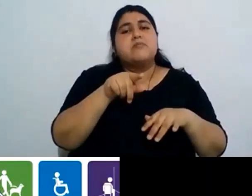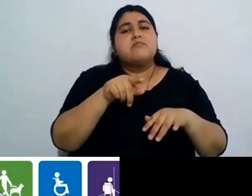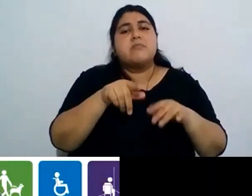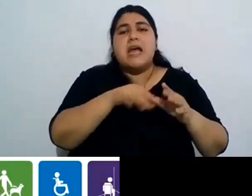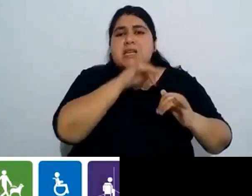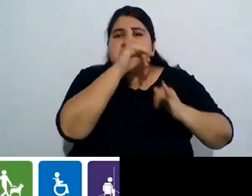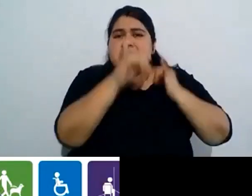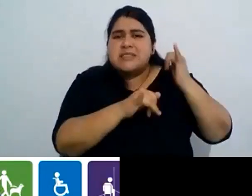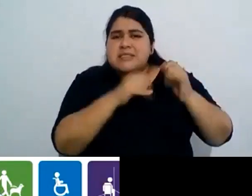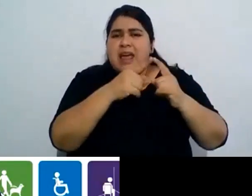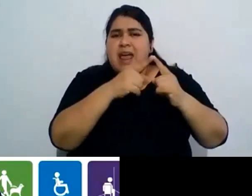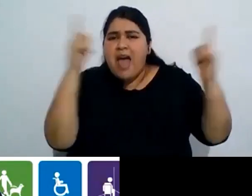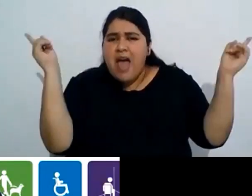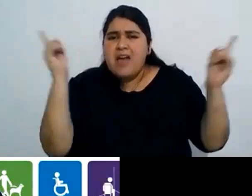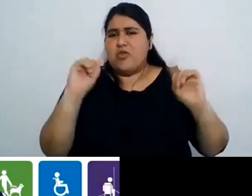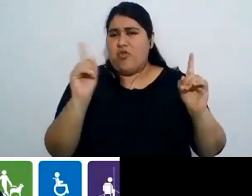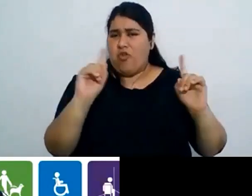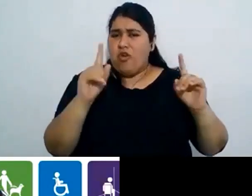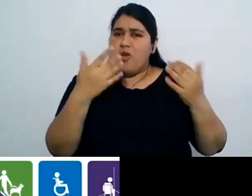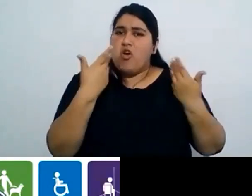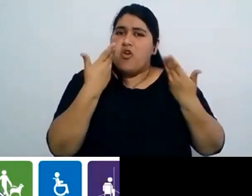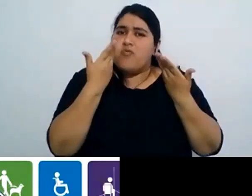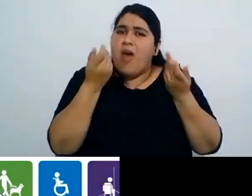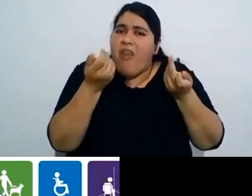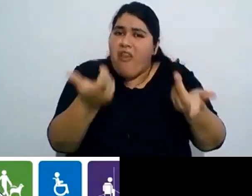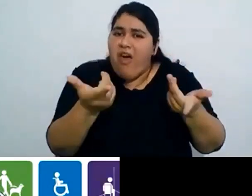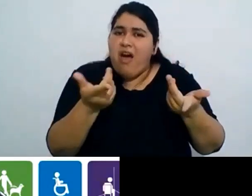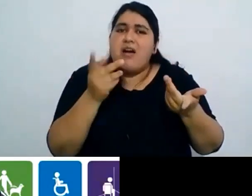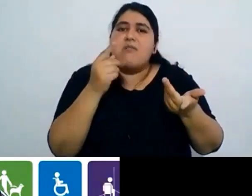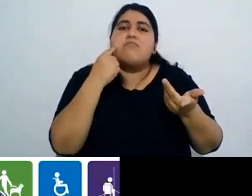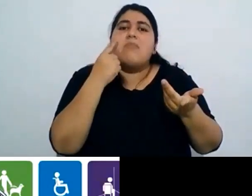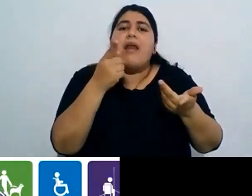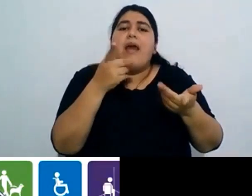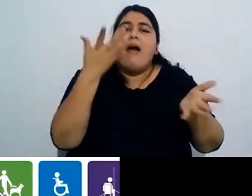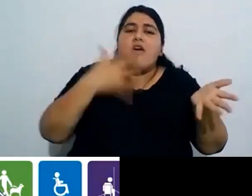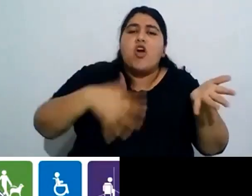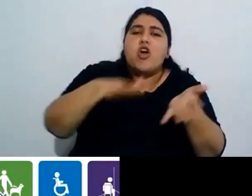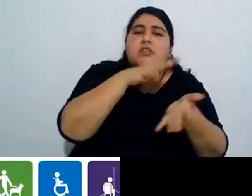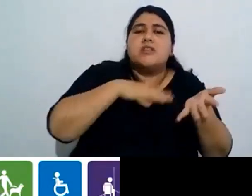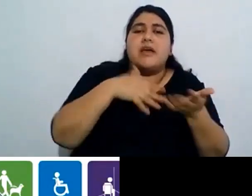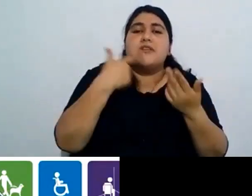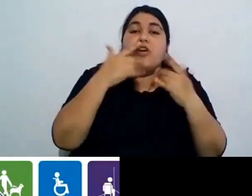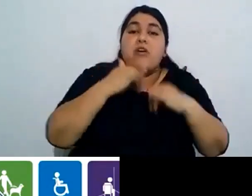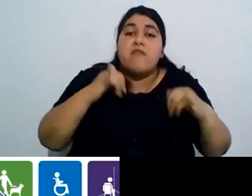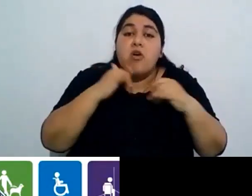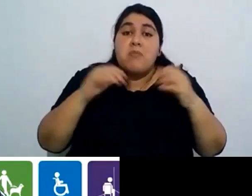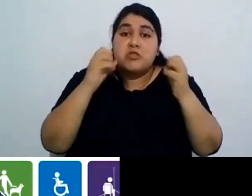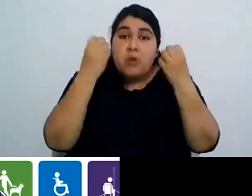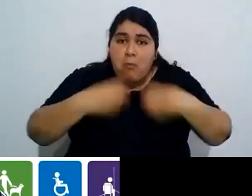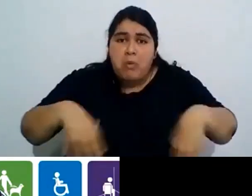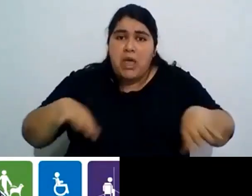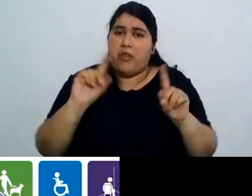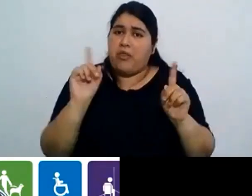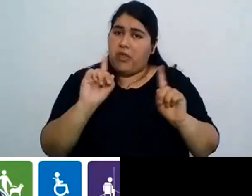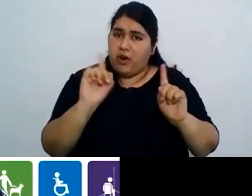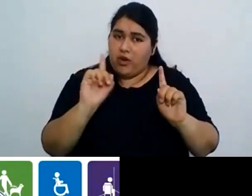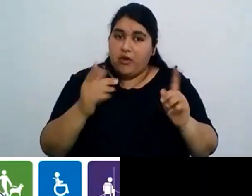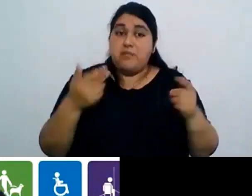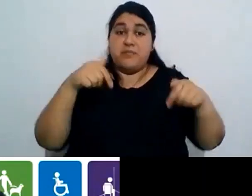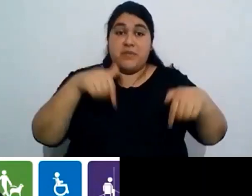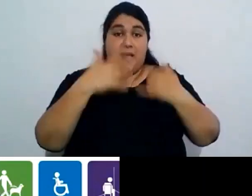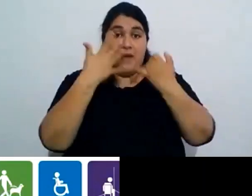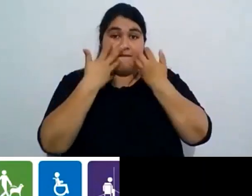sí como para garantizar que la persona no pierda el contexto. A mí me encantó mucho este servicio